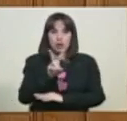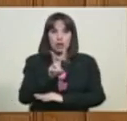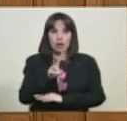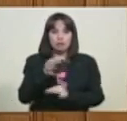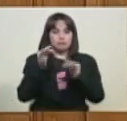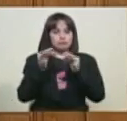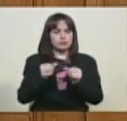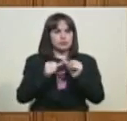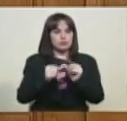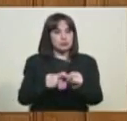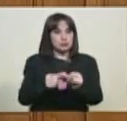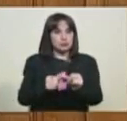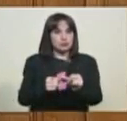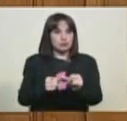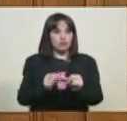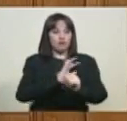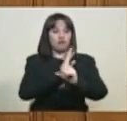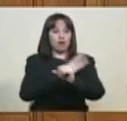sólida.